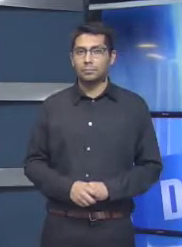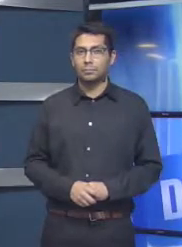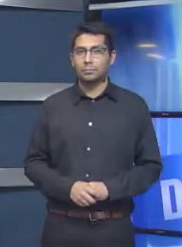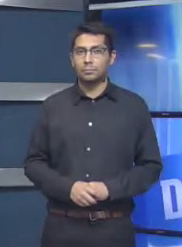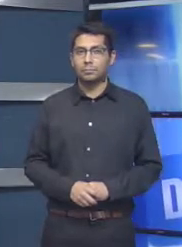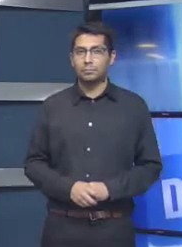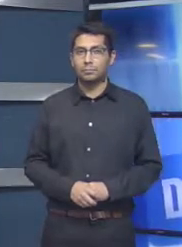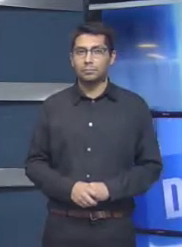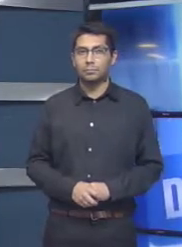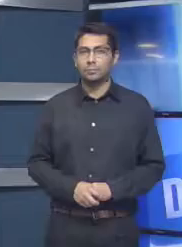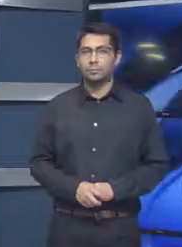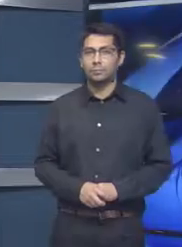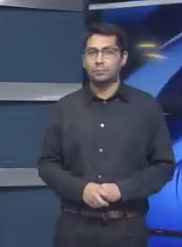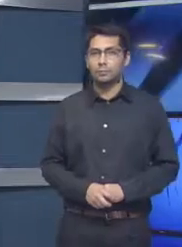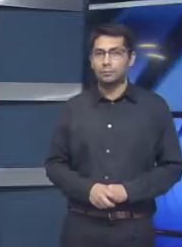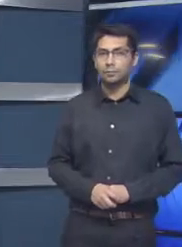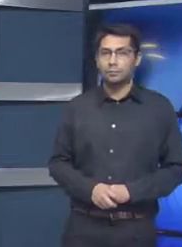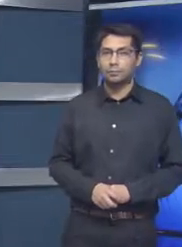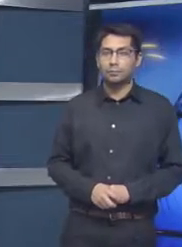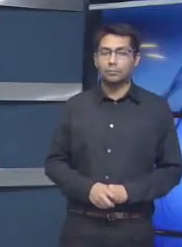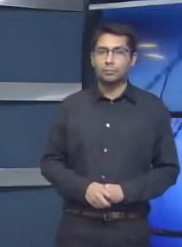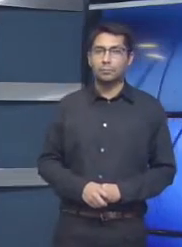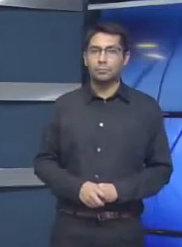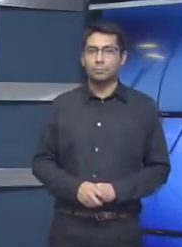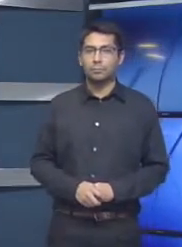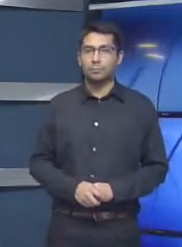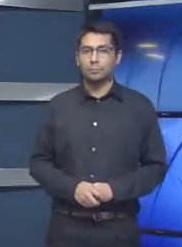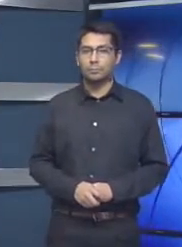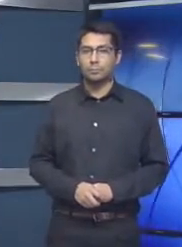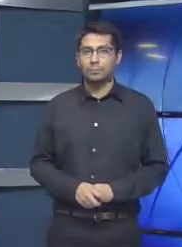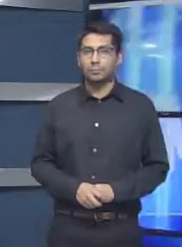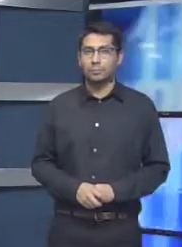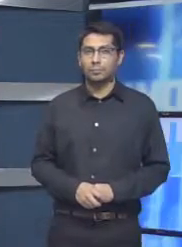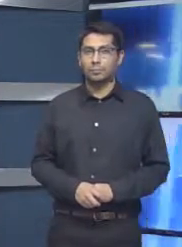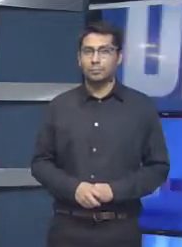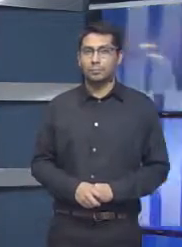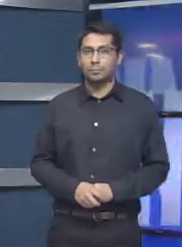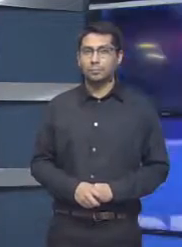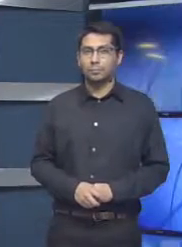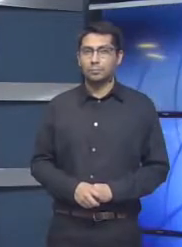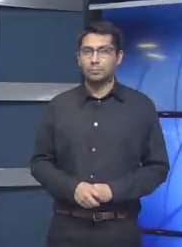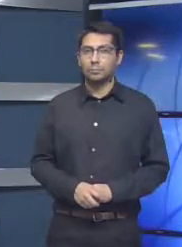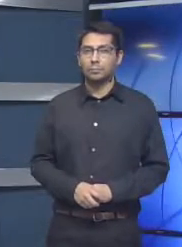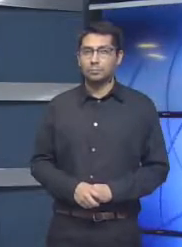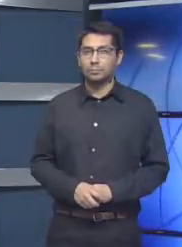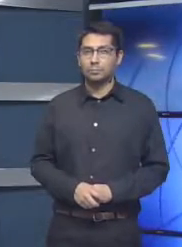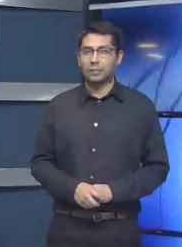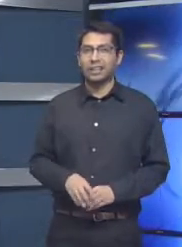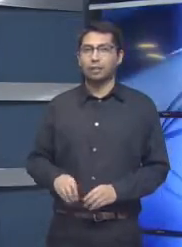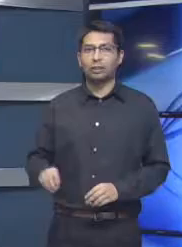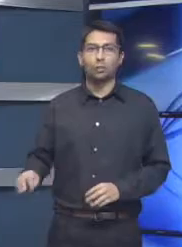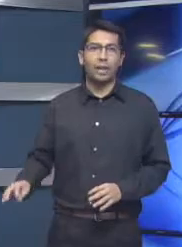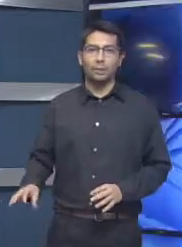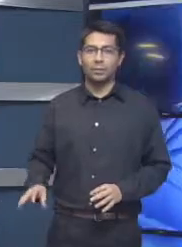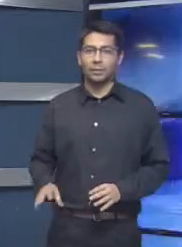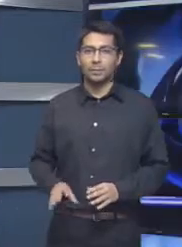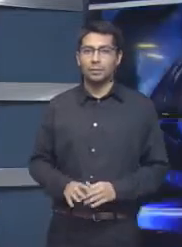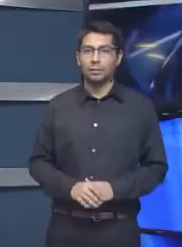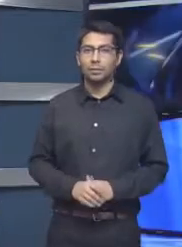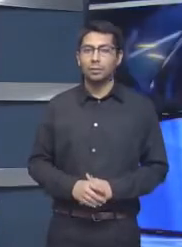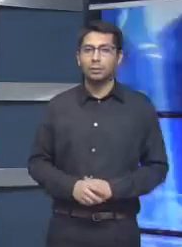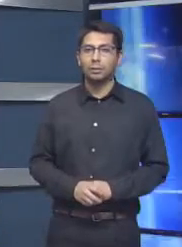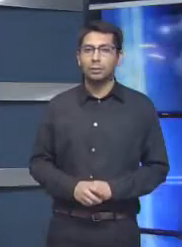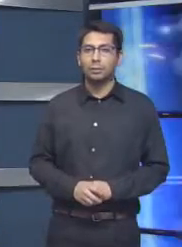aumentos mucho más importantes en otros productos que en estos dos principales de la construcción. Que serían los secundarios,